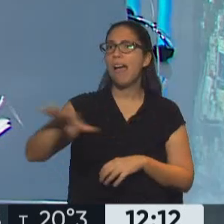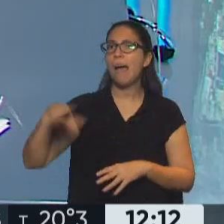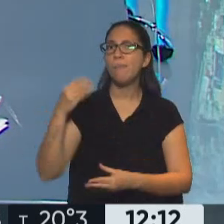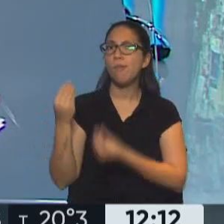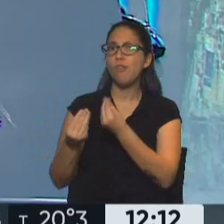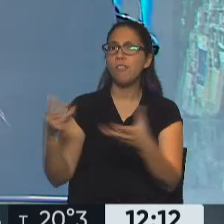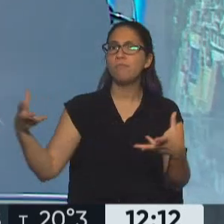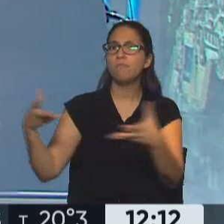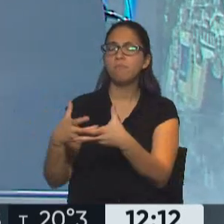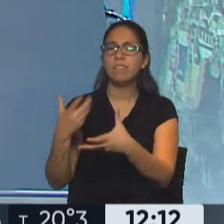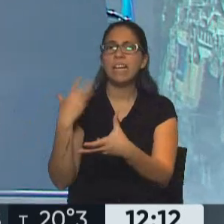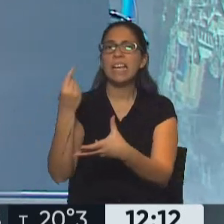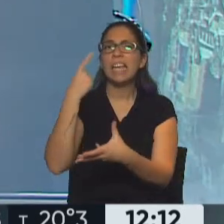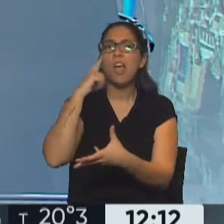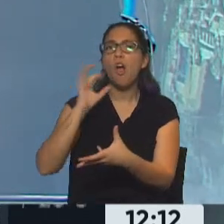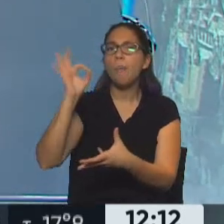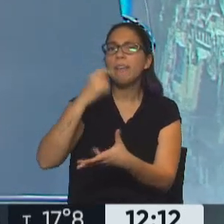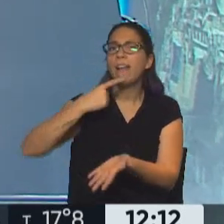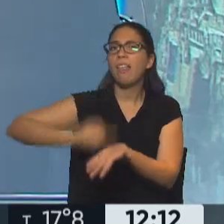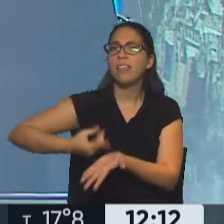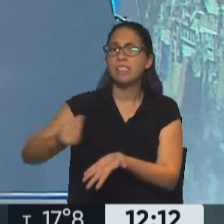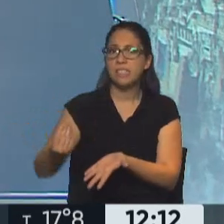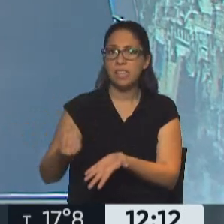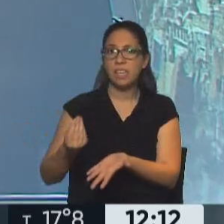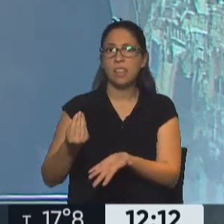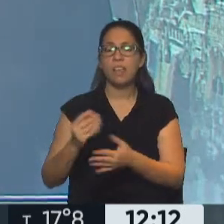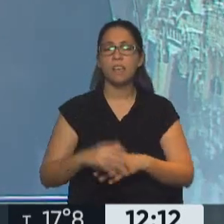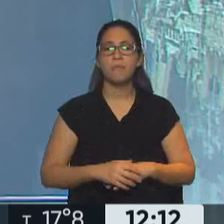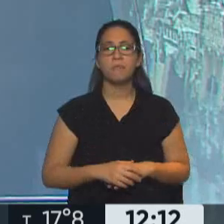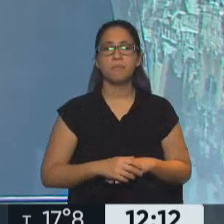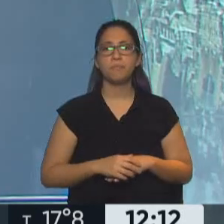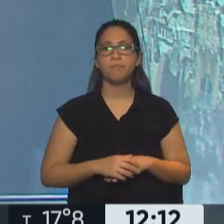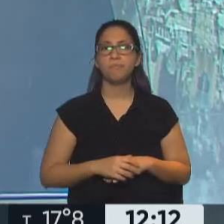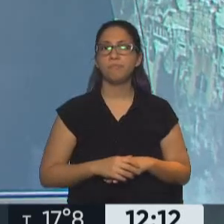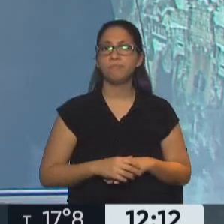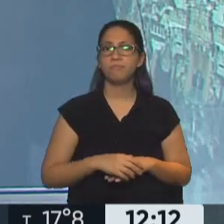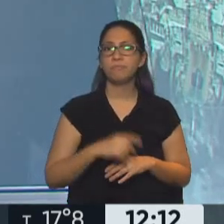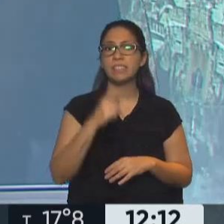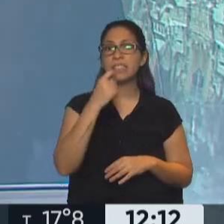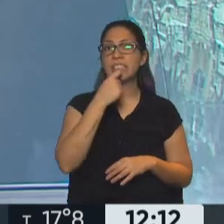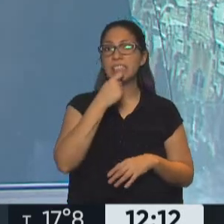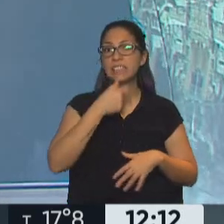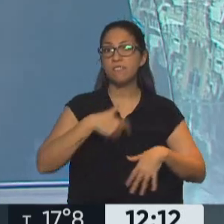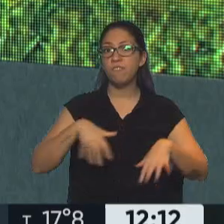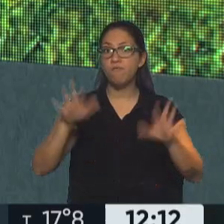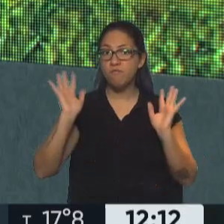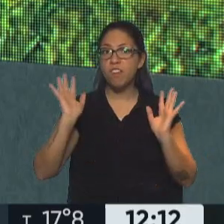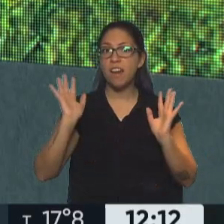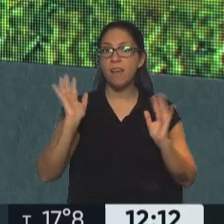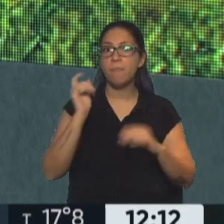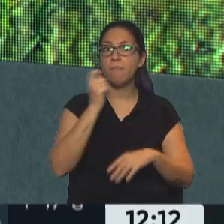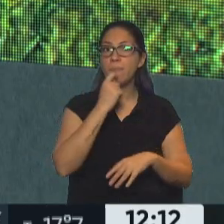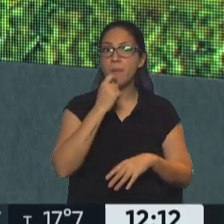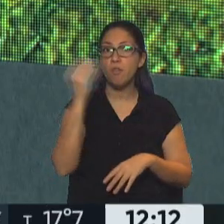de enlace en estas horas o si es quizás en una tribuna con mucho más impacto que puede llegar a ser el propio sábado